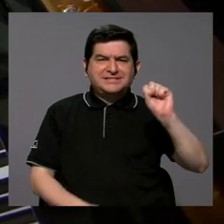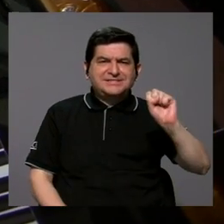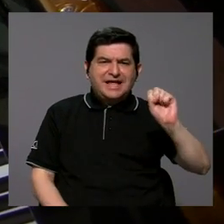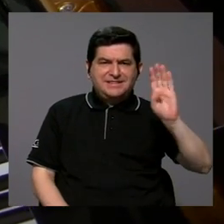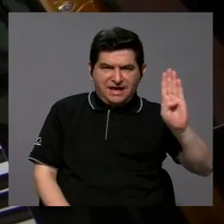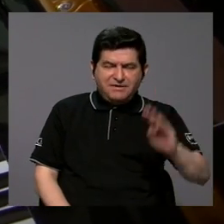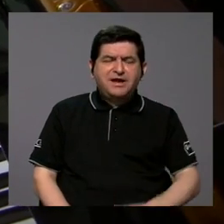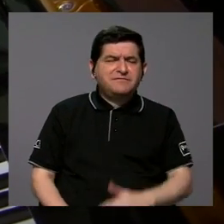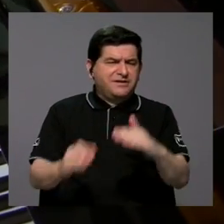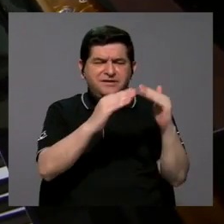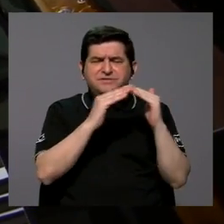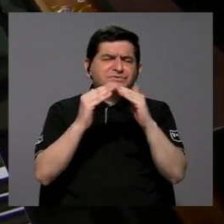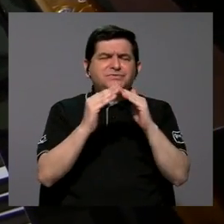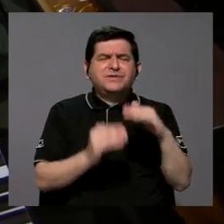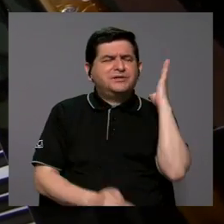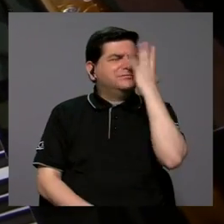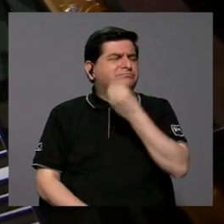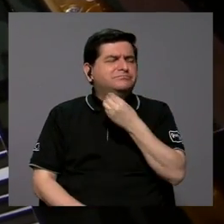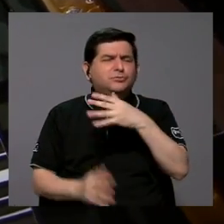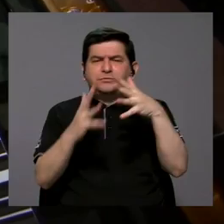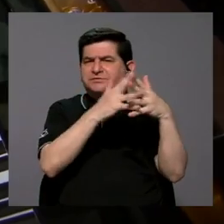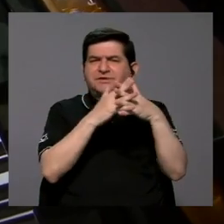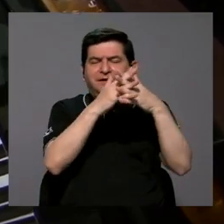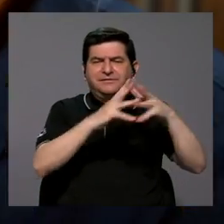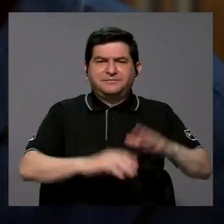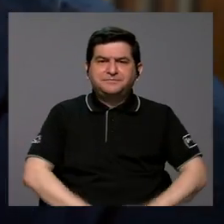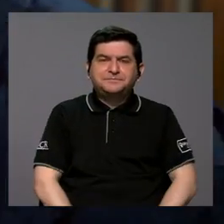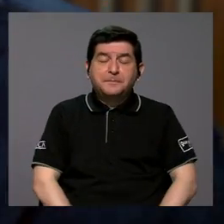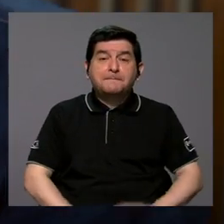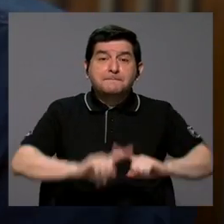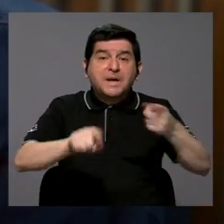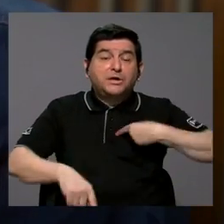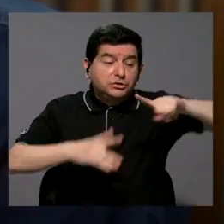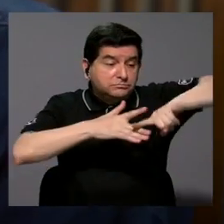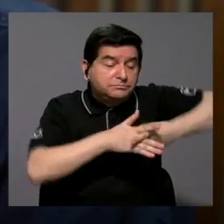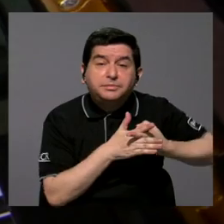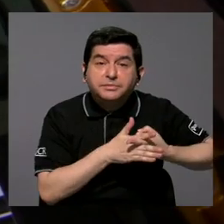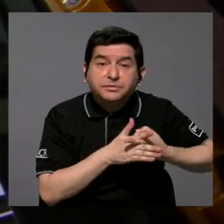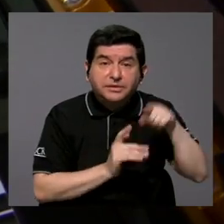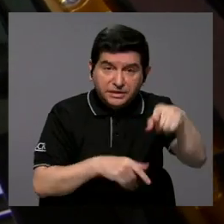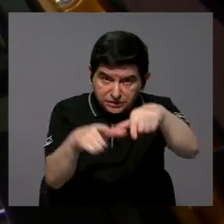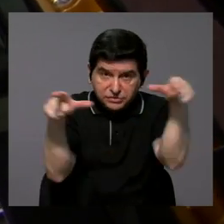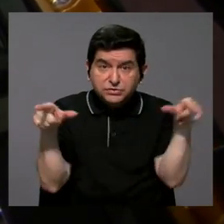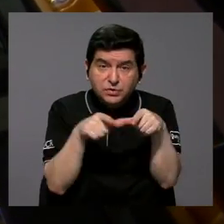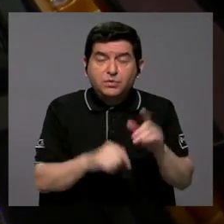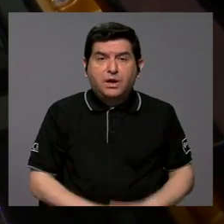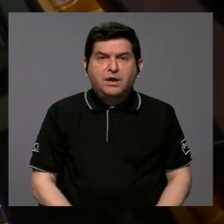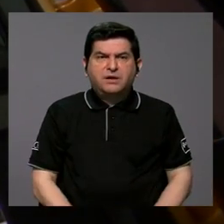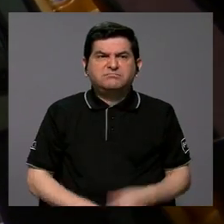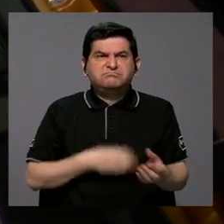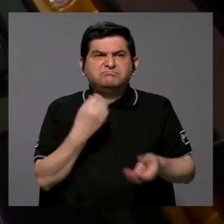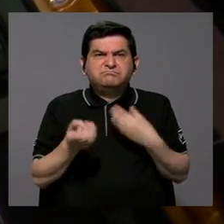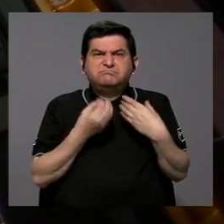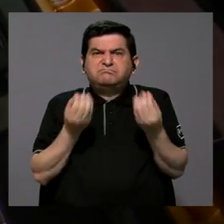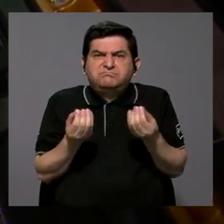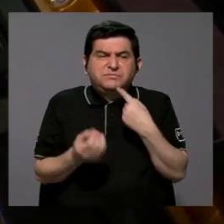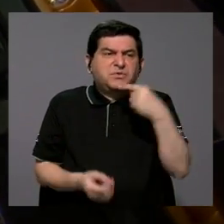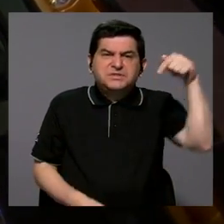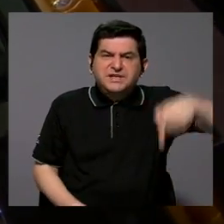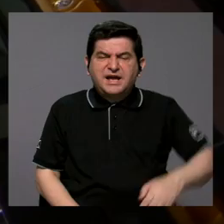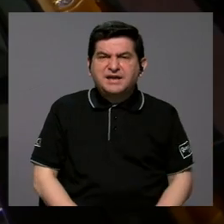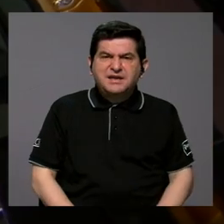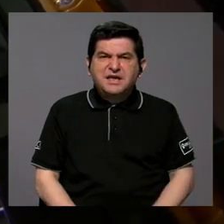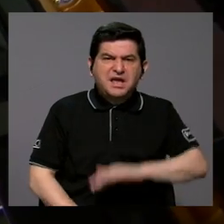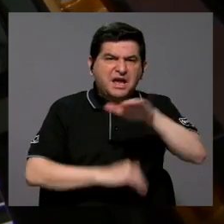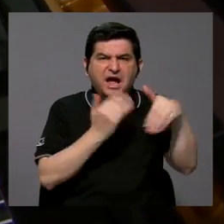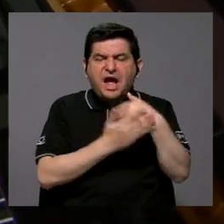California, ciudad maravillosa en los Estados Unidos. Pero yo empecé ahí tocando, pues, como decimos aquí,